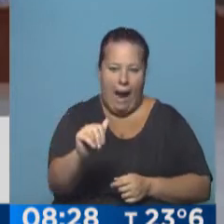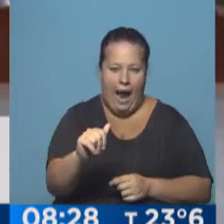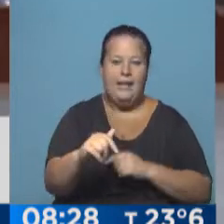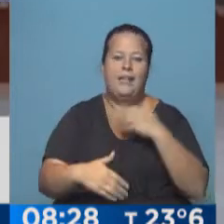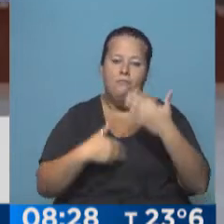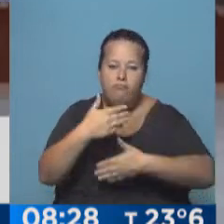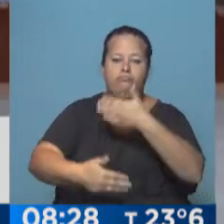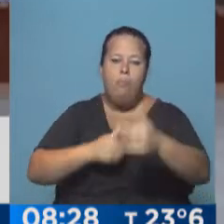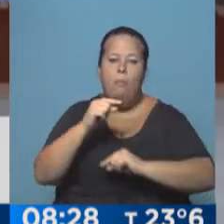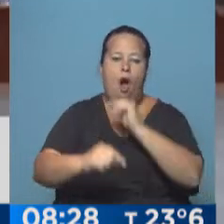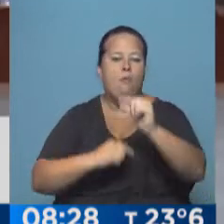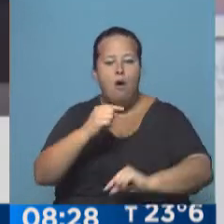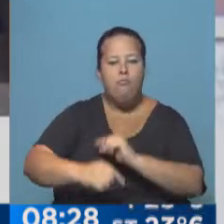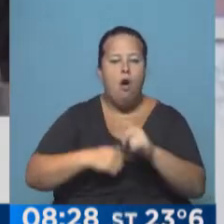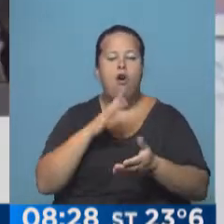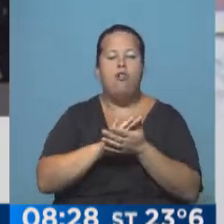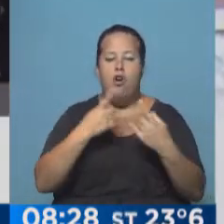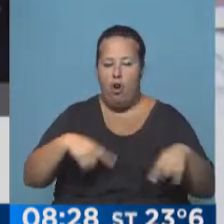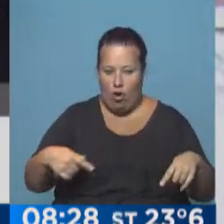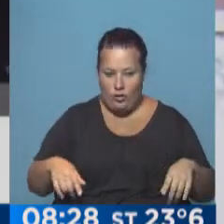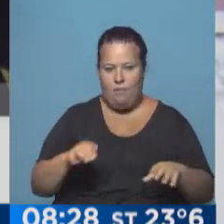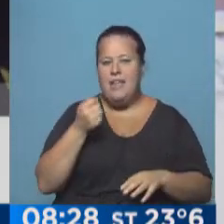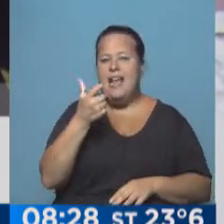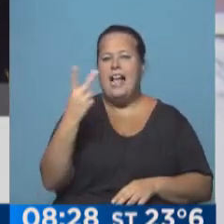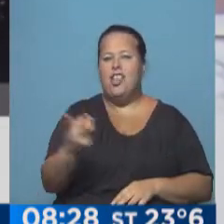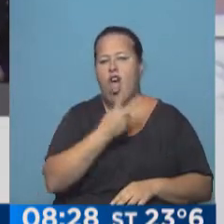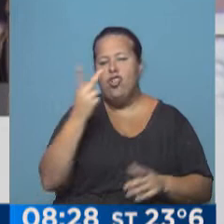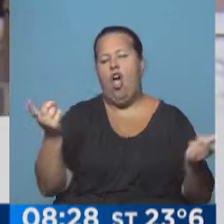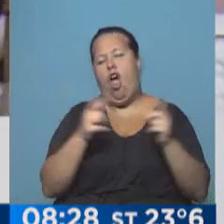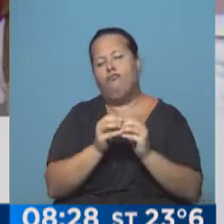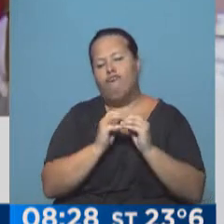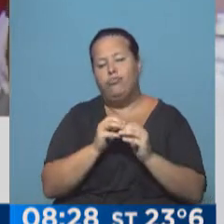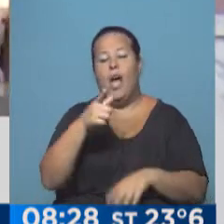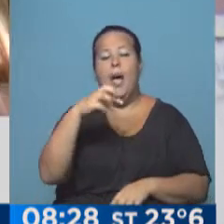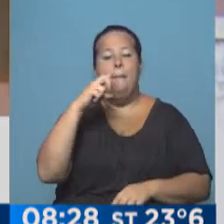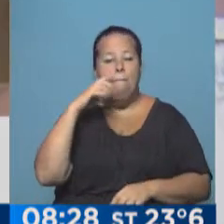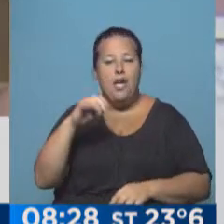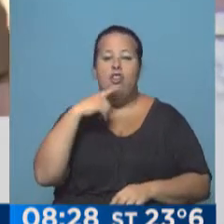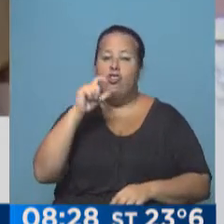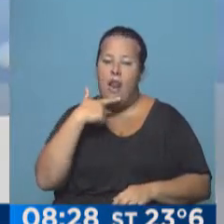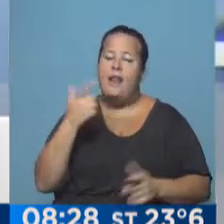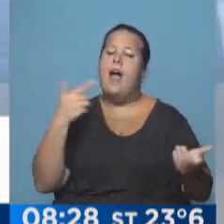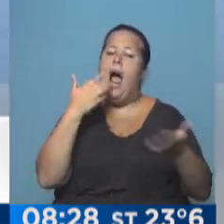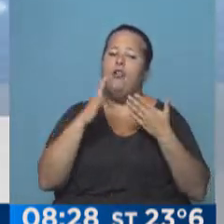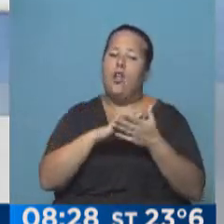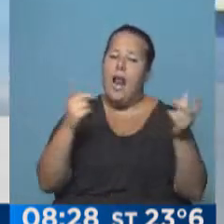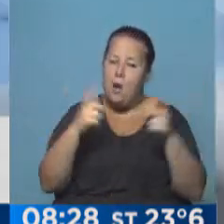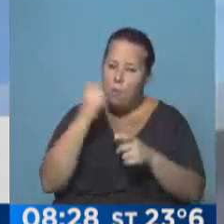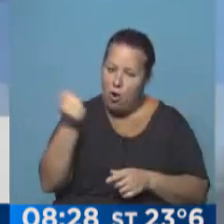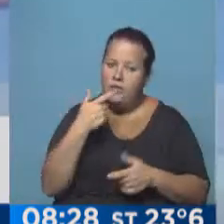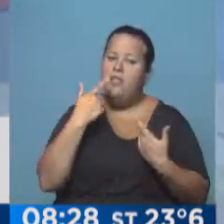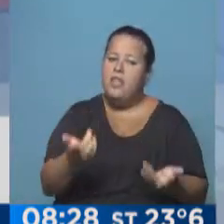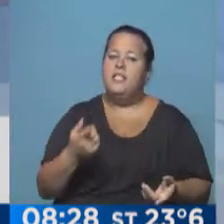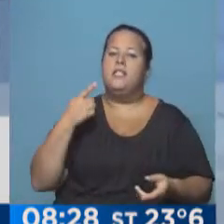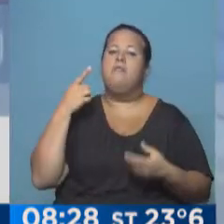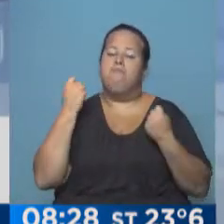vamos avanzando paso a paso en cada una de las cosas. Tras casi dos horas de diálogo, Pino Solanas resaltó la reunión y manifestó